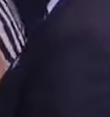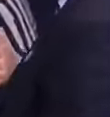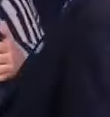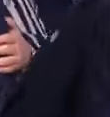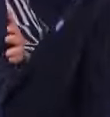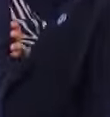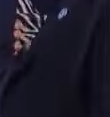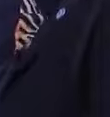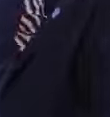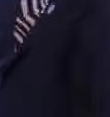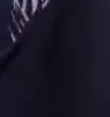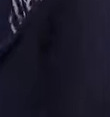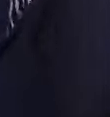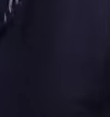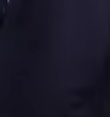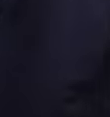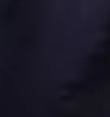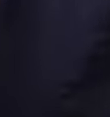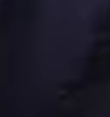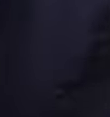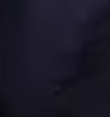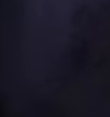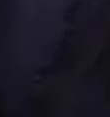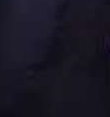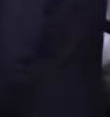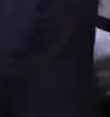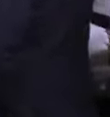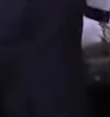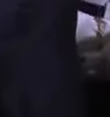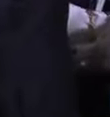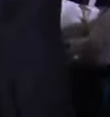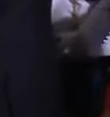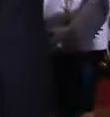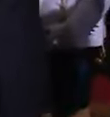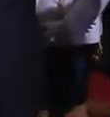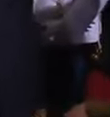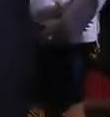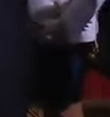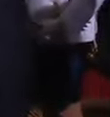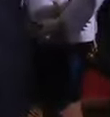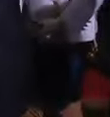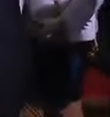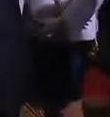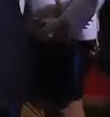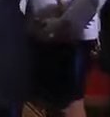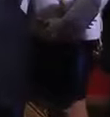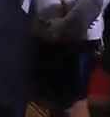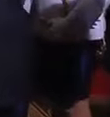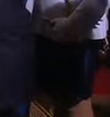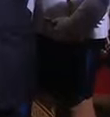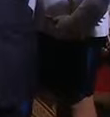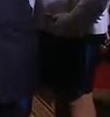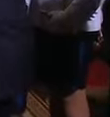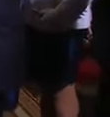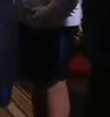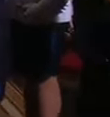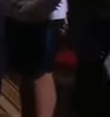Martínez. Los diputados y diputadas nacionales, Cristina Brites, Ricardo Daives, José Luis Ramón, Álvaro González